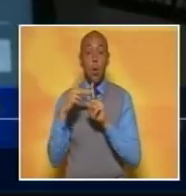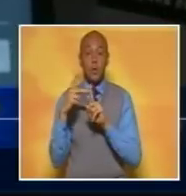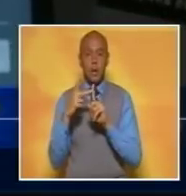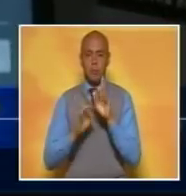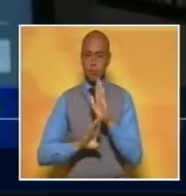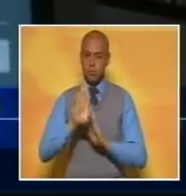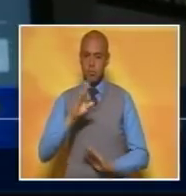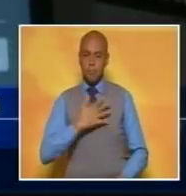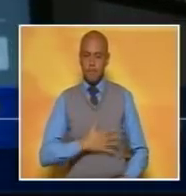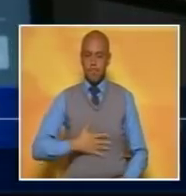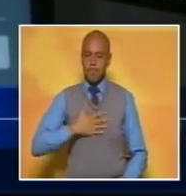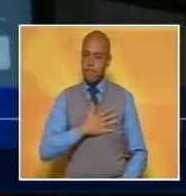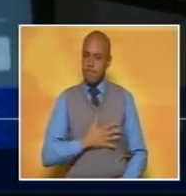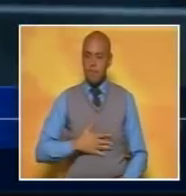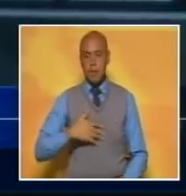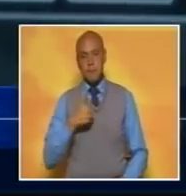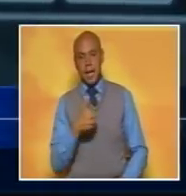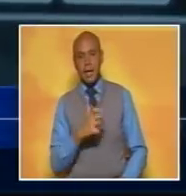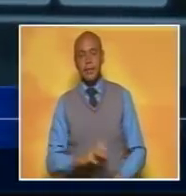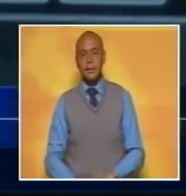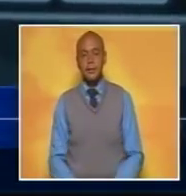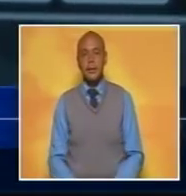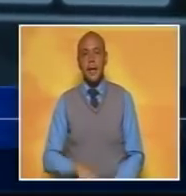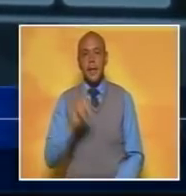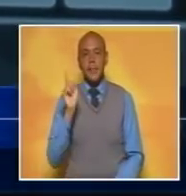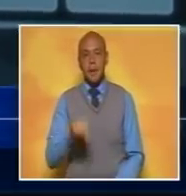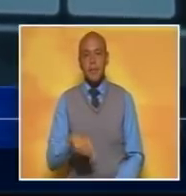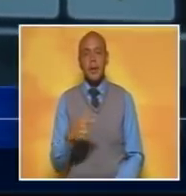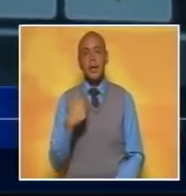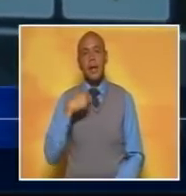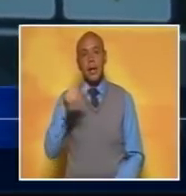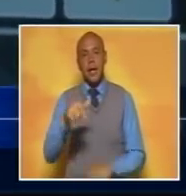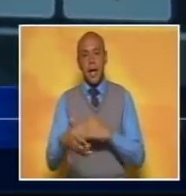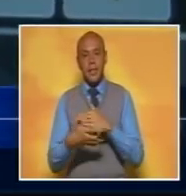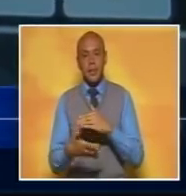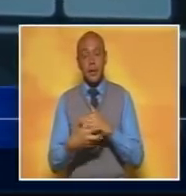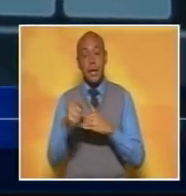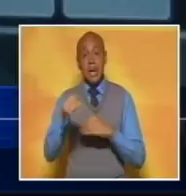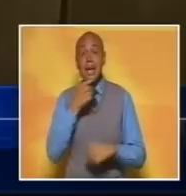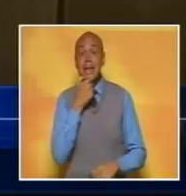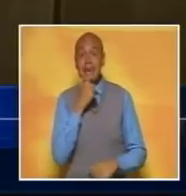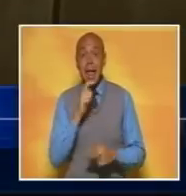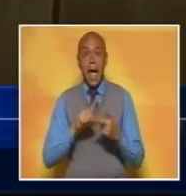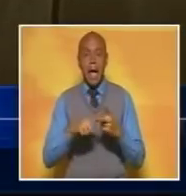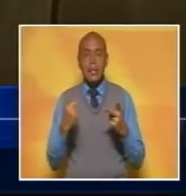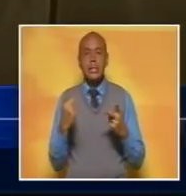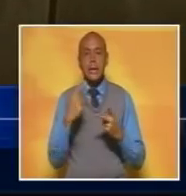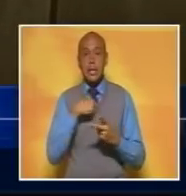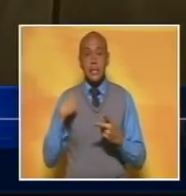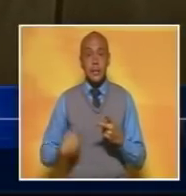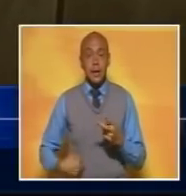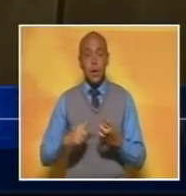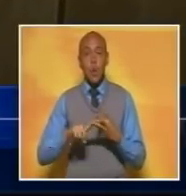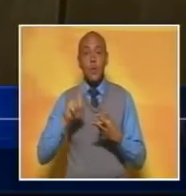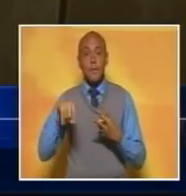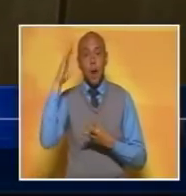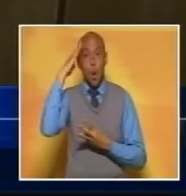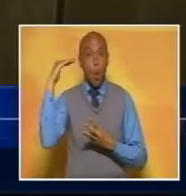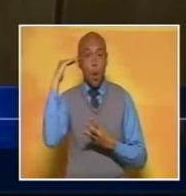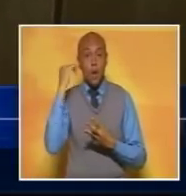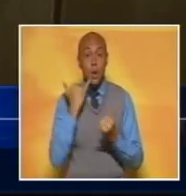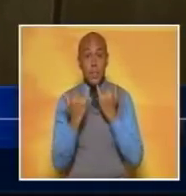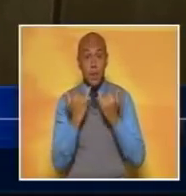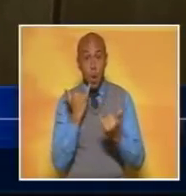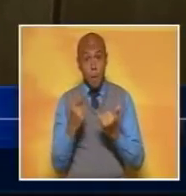últimas tecnologías. Los dispositivos de alta tecnología aquí hablan inglés, chino, japonés y coreano. Y hasta